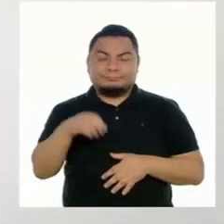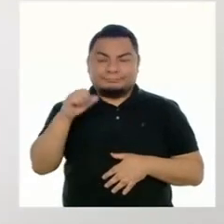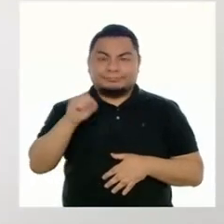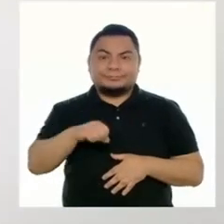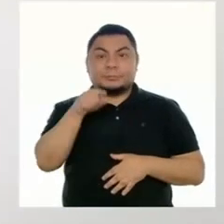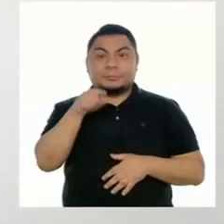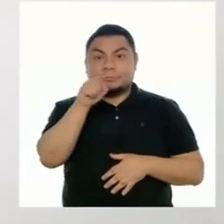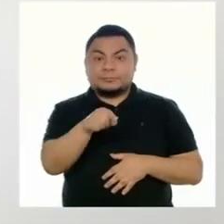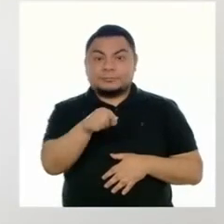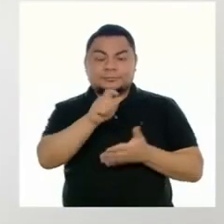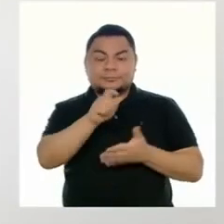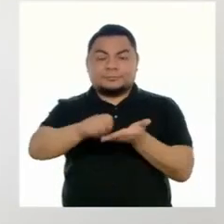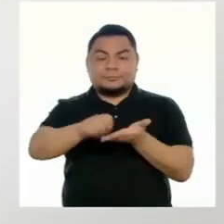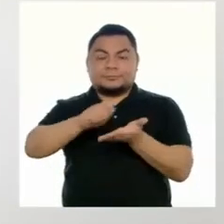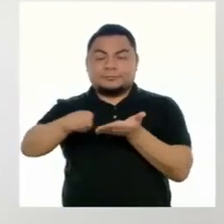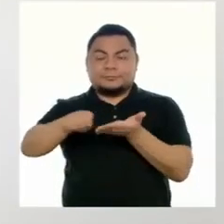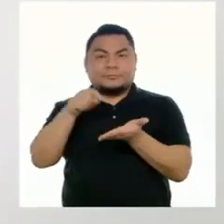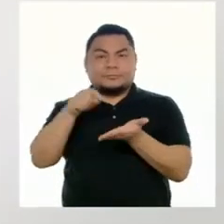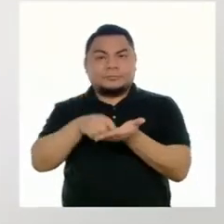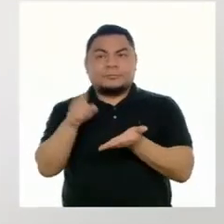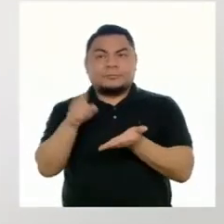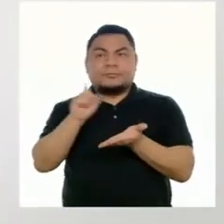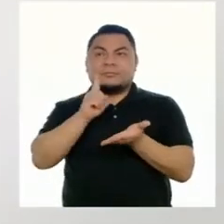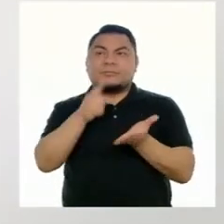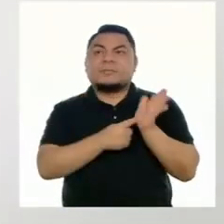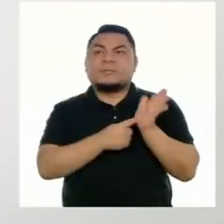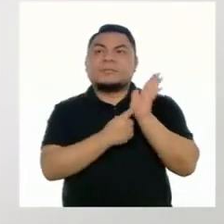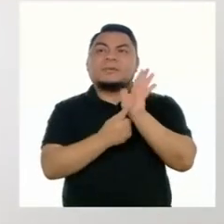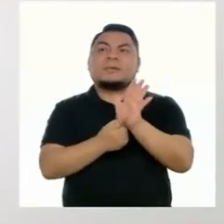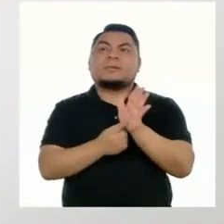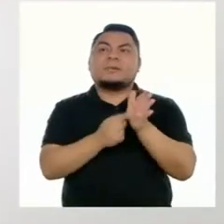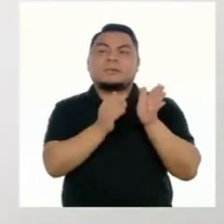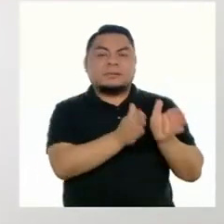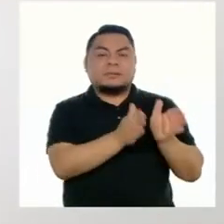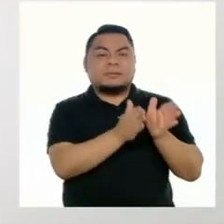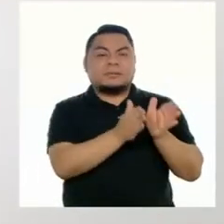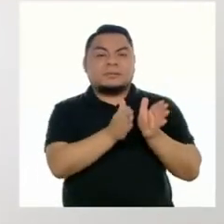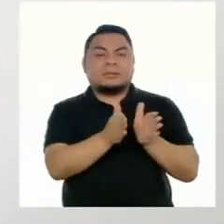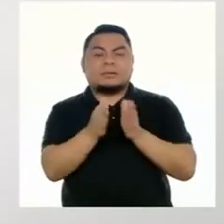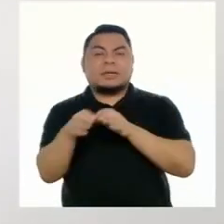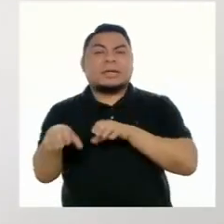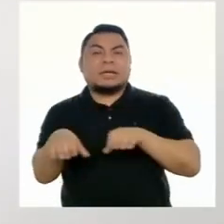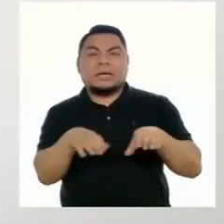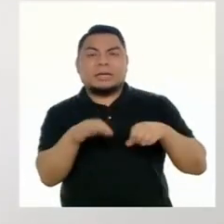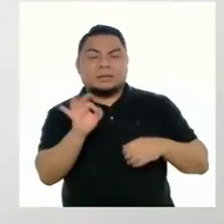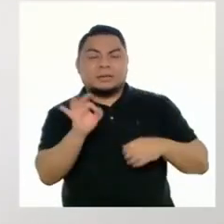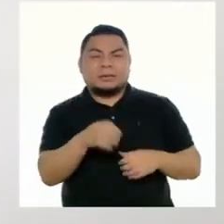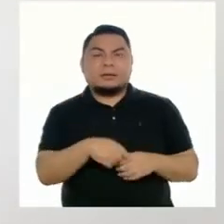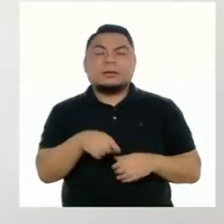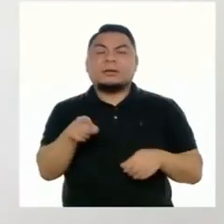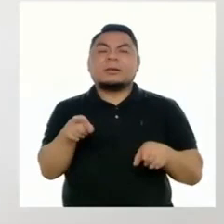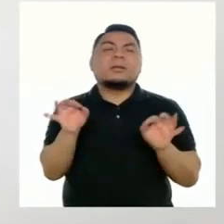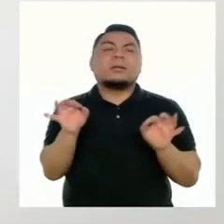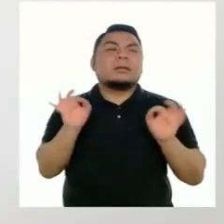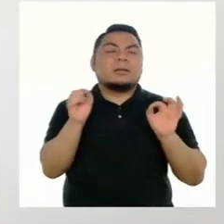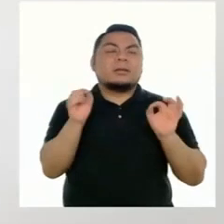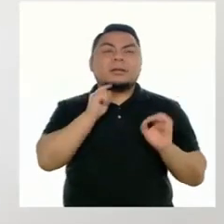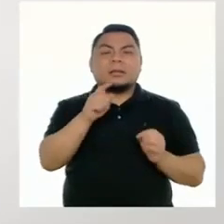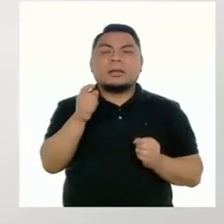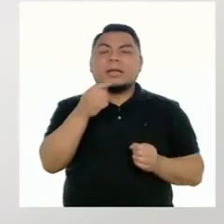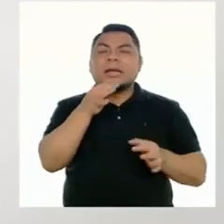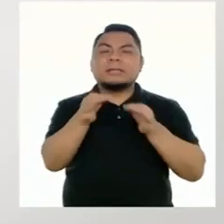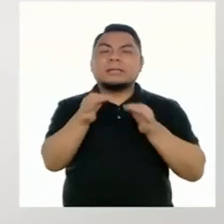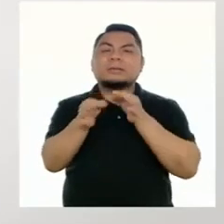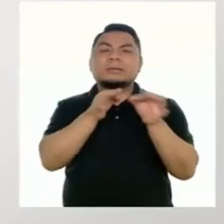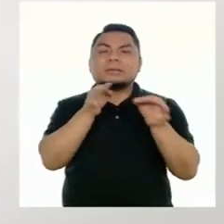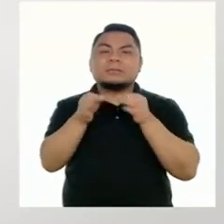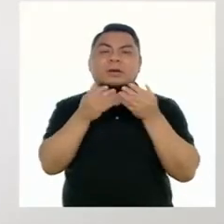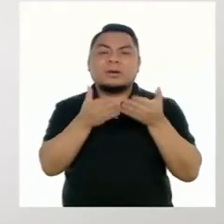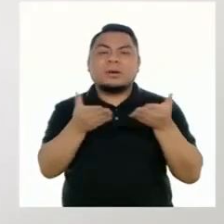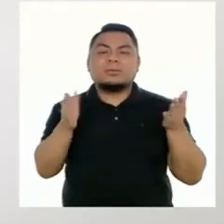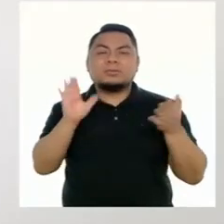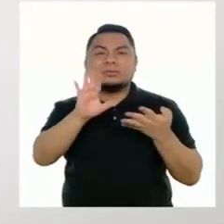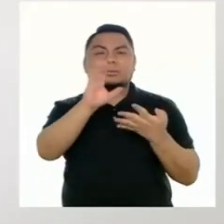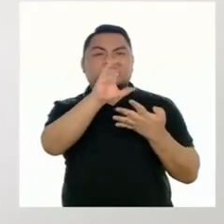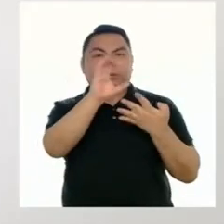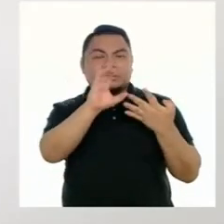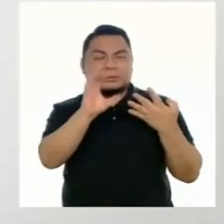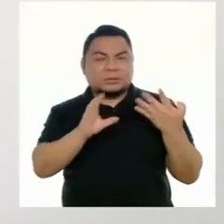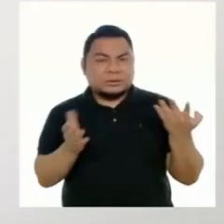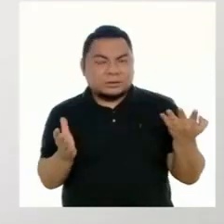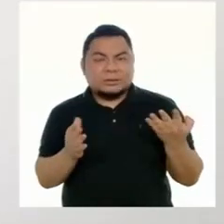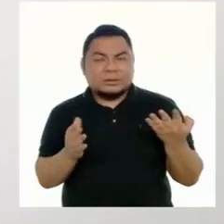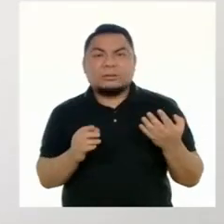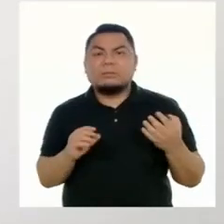cuenta, este texto no presenta una secuencia de hechos, tampoco describe un objeto por sus